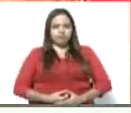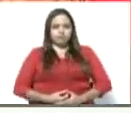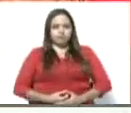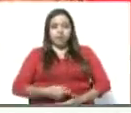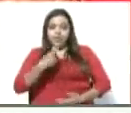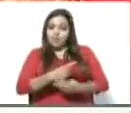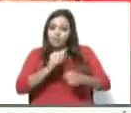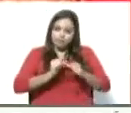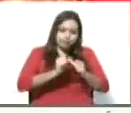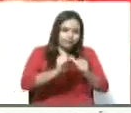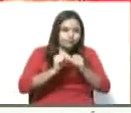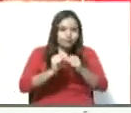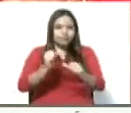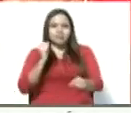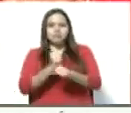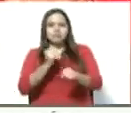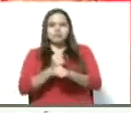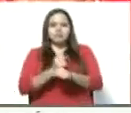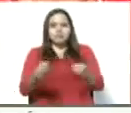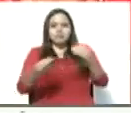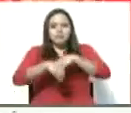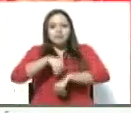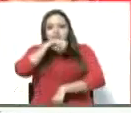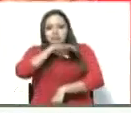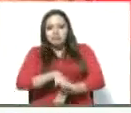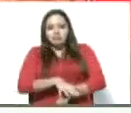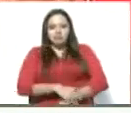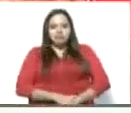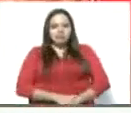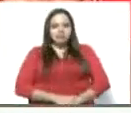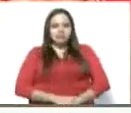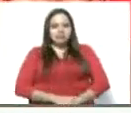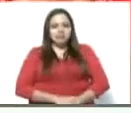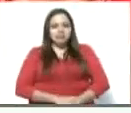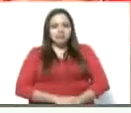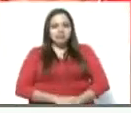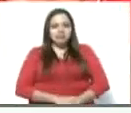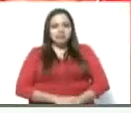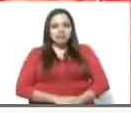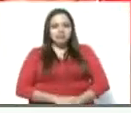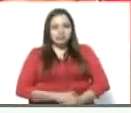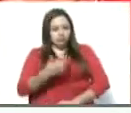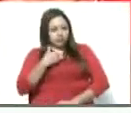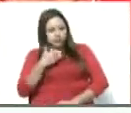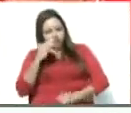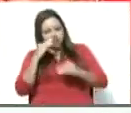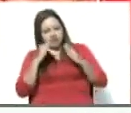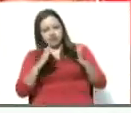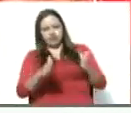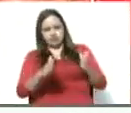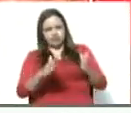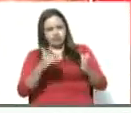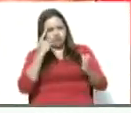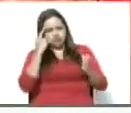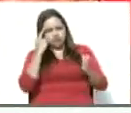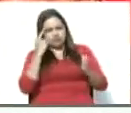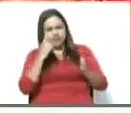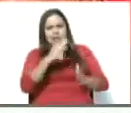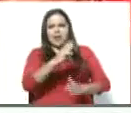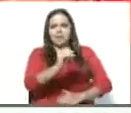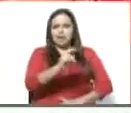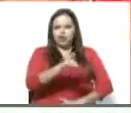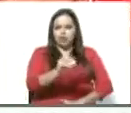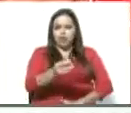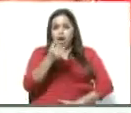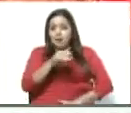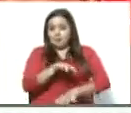trabajo el Pacto Histórico. Lo que me llama la atención es que, a pesar de que Petro le pegó un